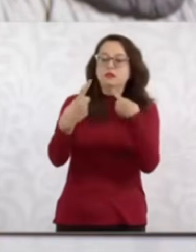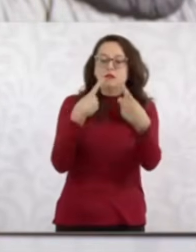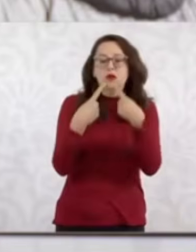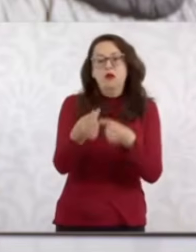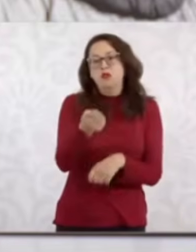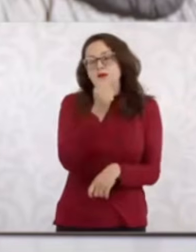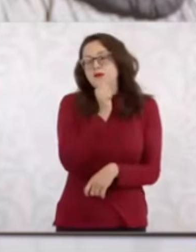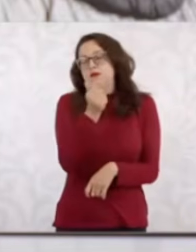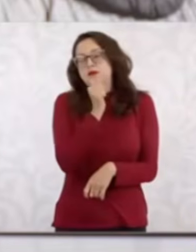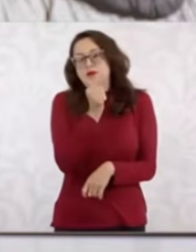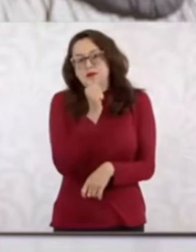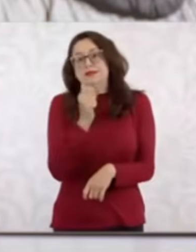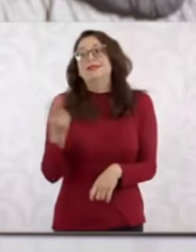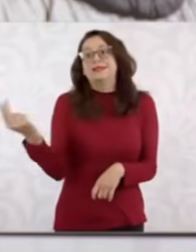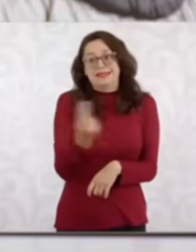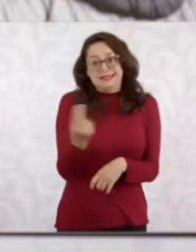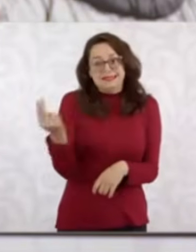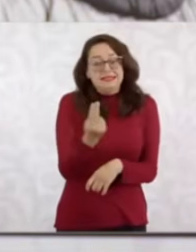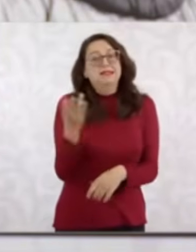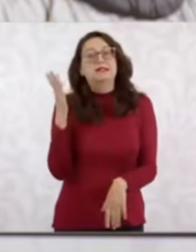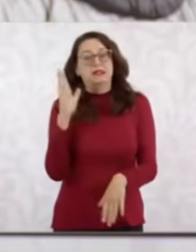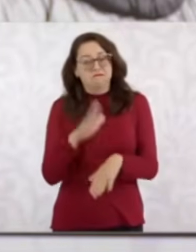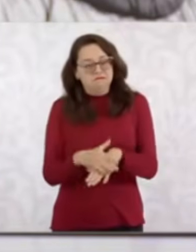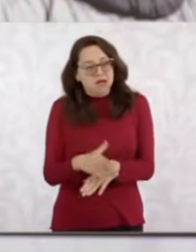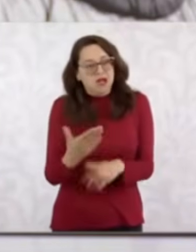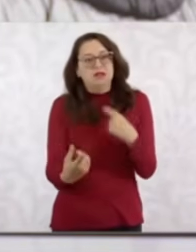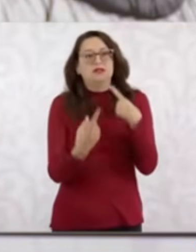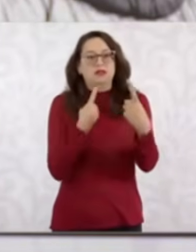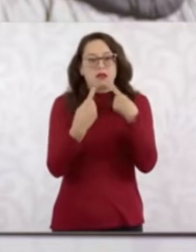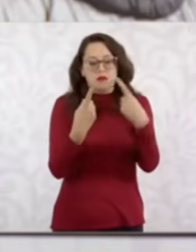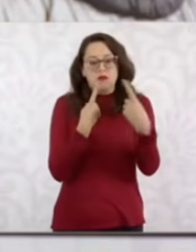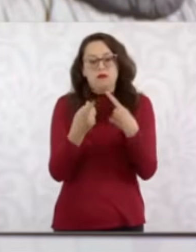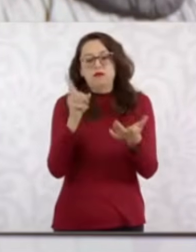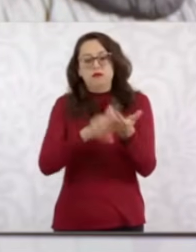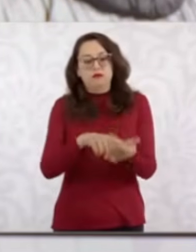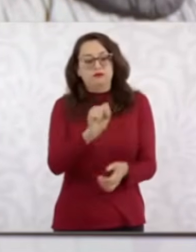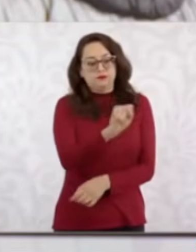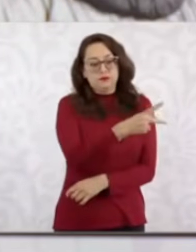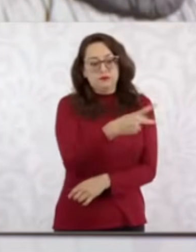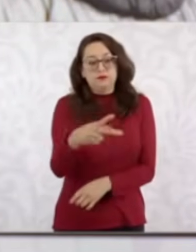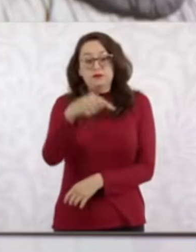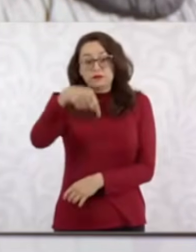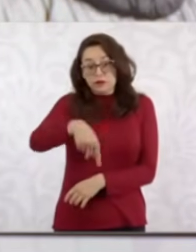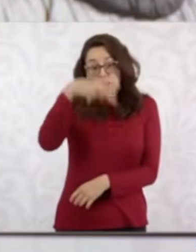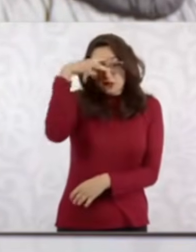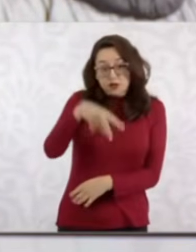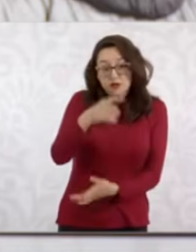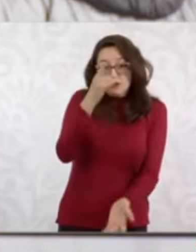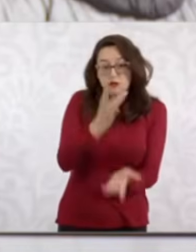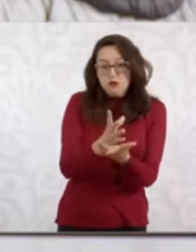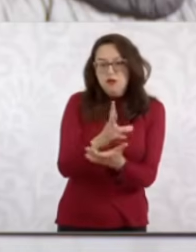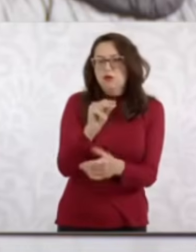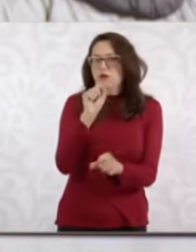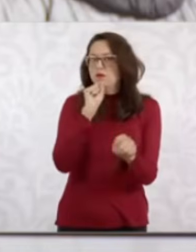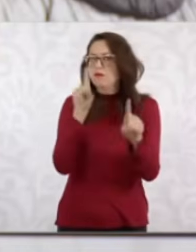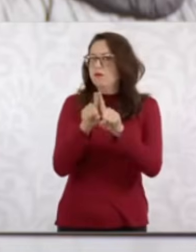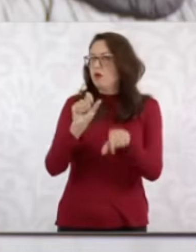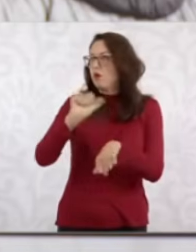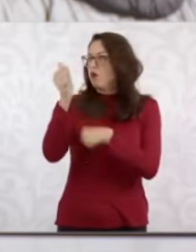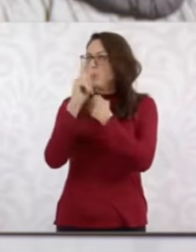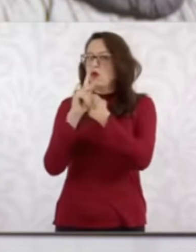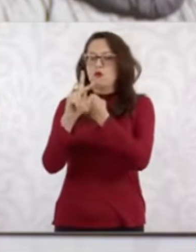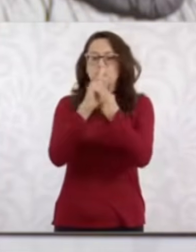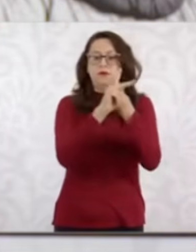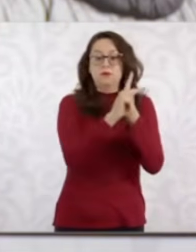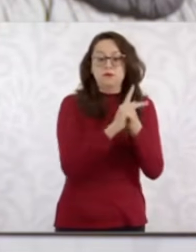es algo que utilizan muchos para la violencia, el uso también de cuentas que